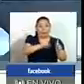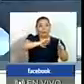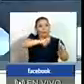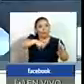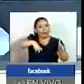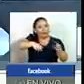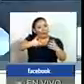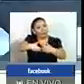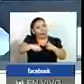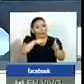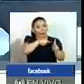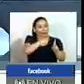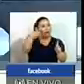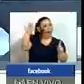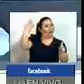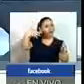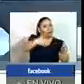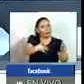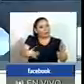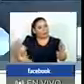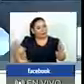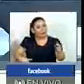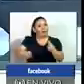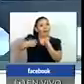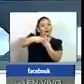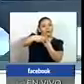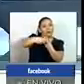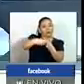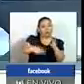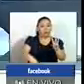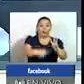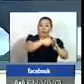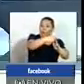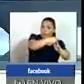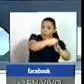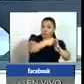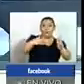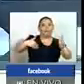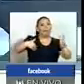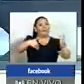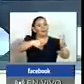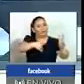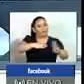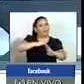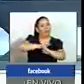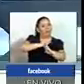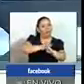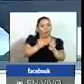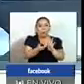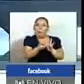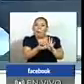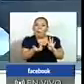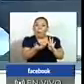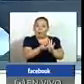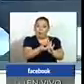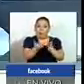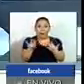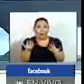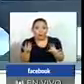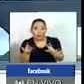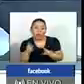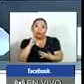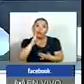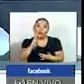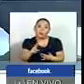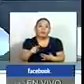Davison, expresidente del Partido de Arena, y también dos exministros de la Defensa y otras personas. Se espera que la resolución